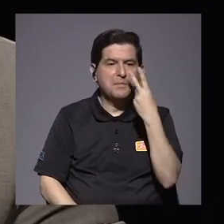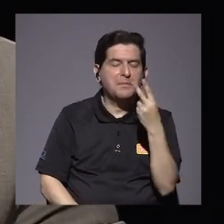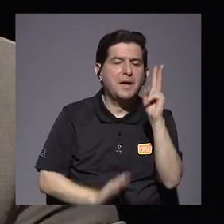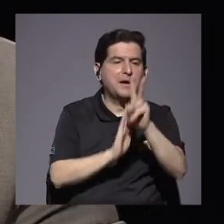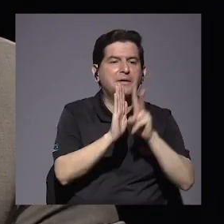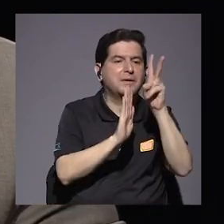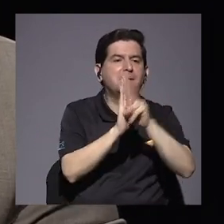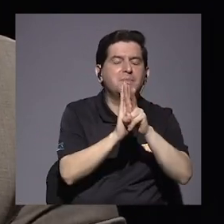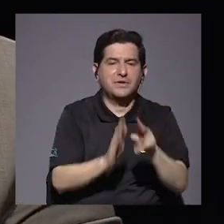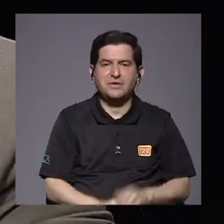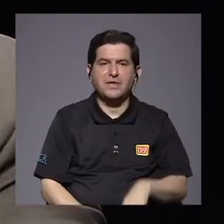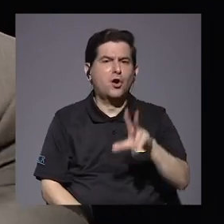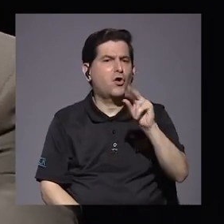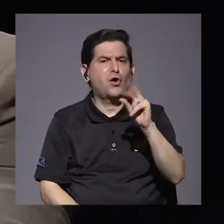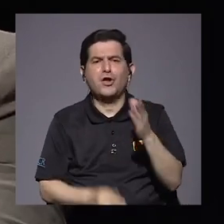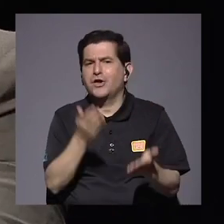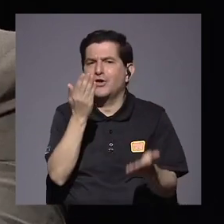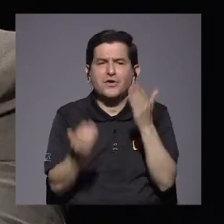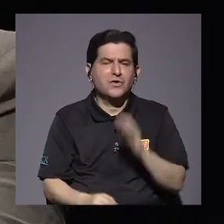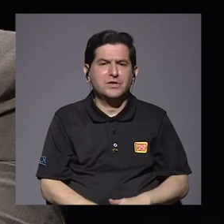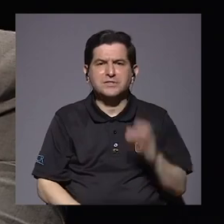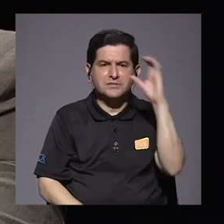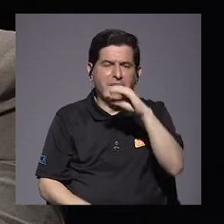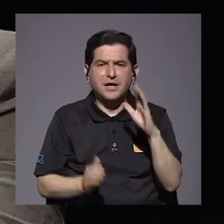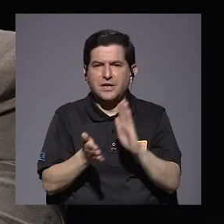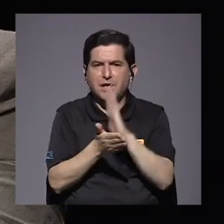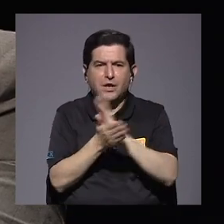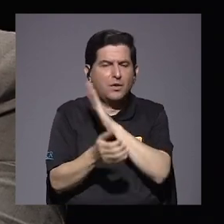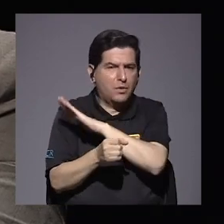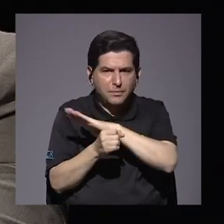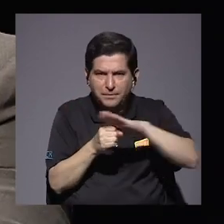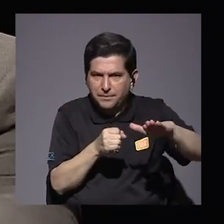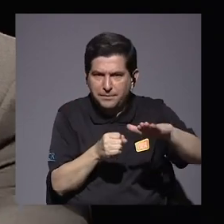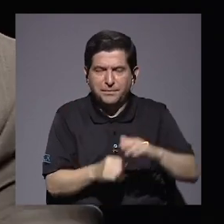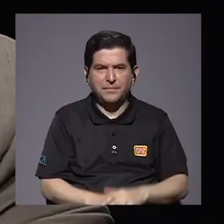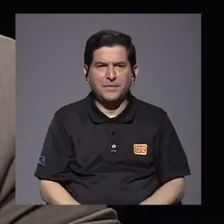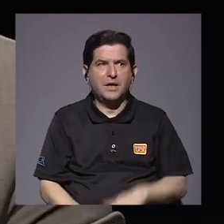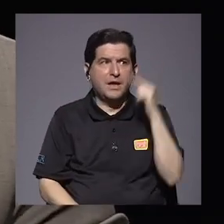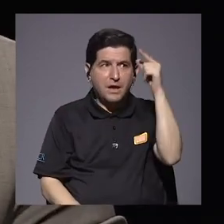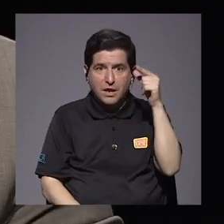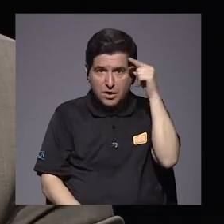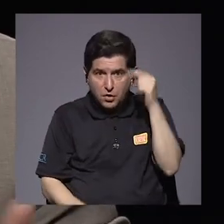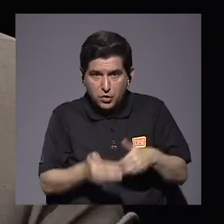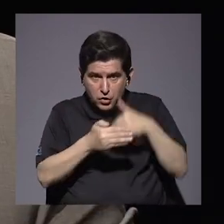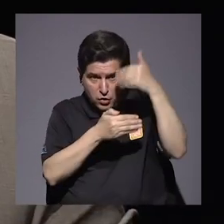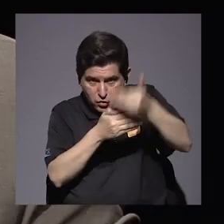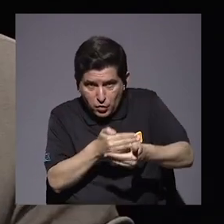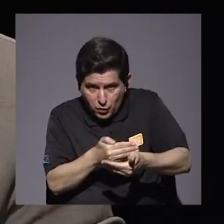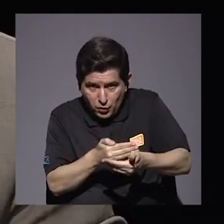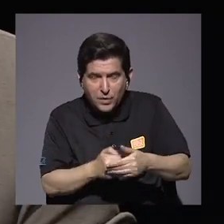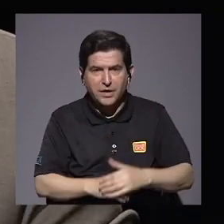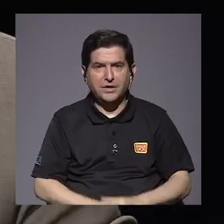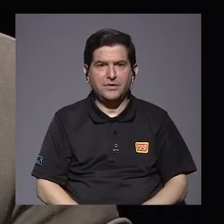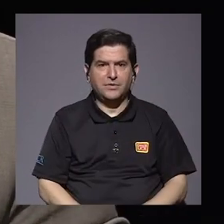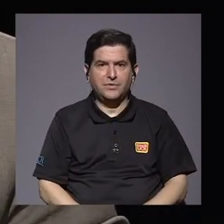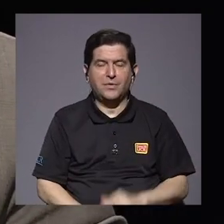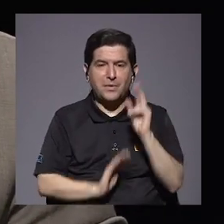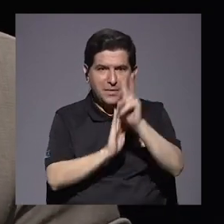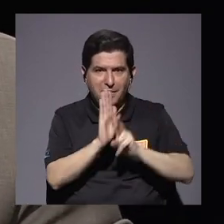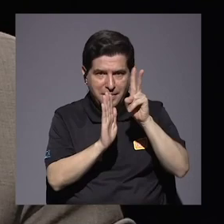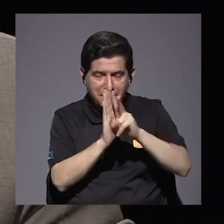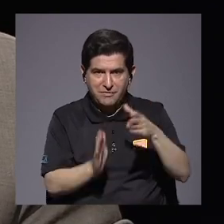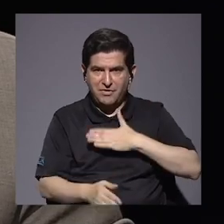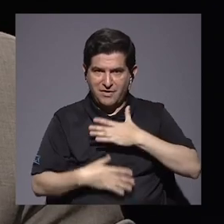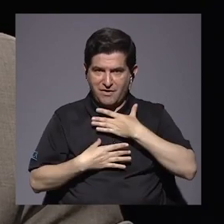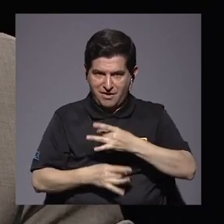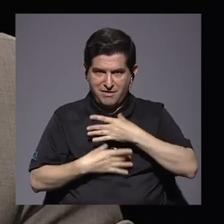ver el video que ir a buscar el documento completo. Y bueno, evidentemente, si después de que del